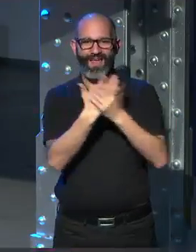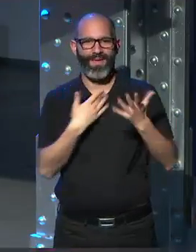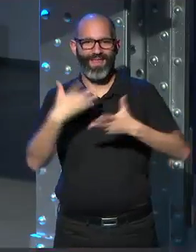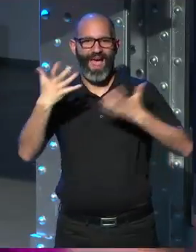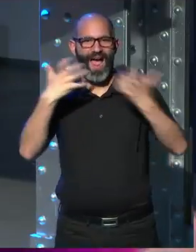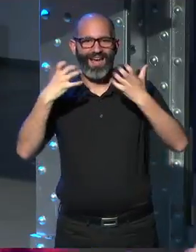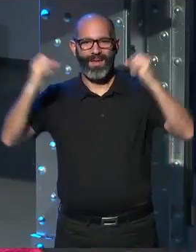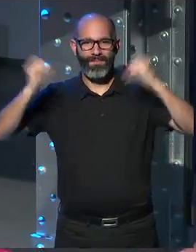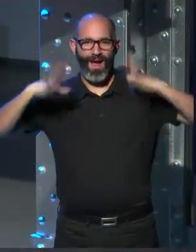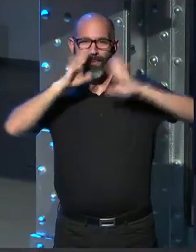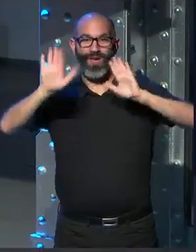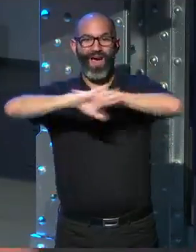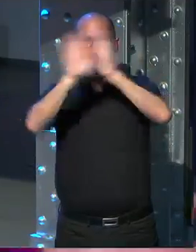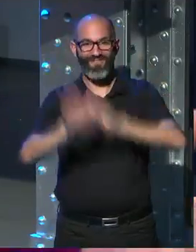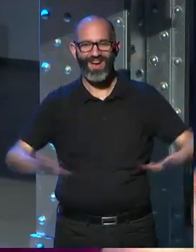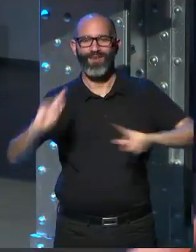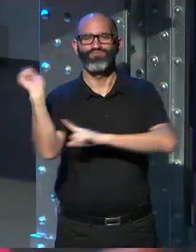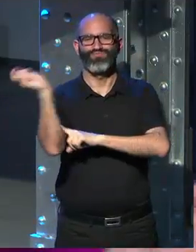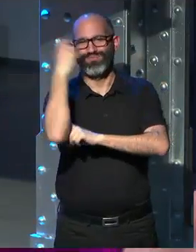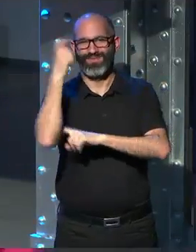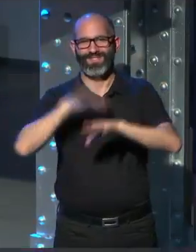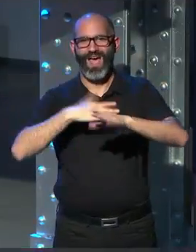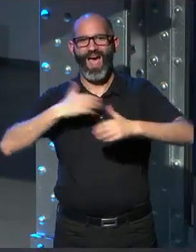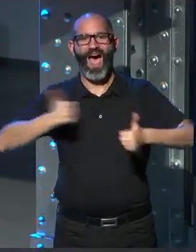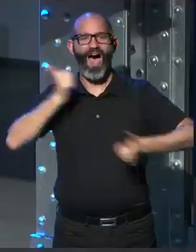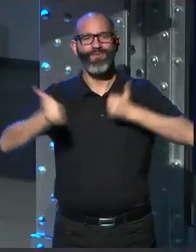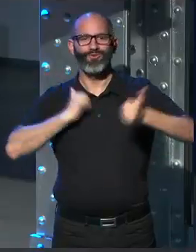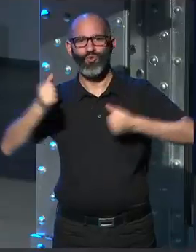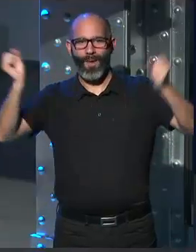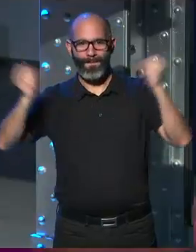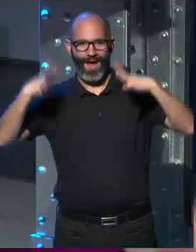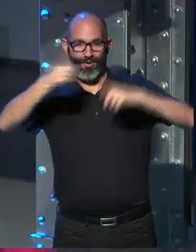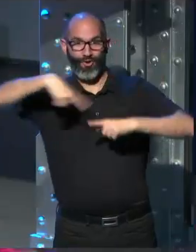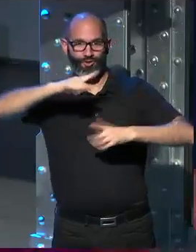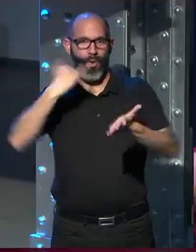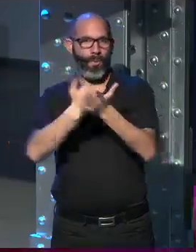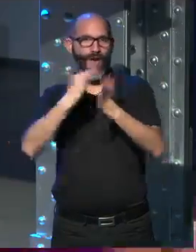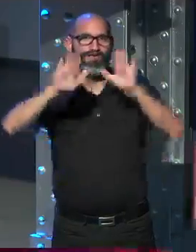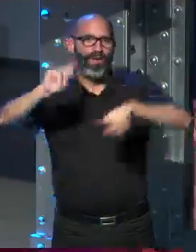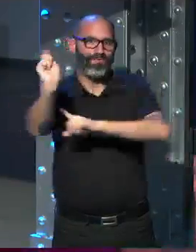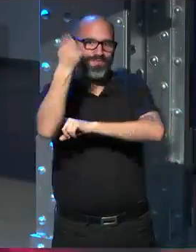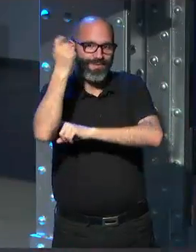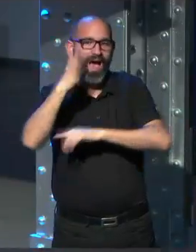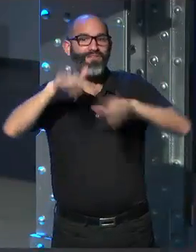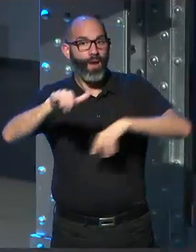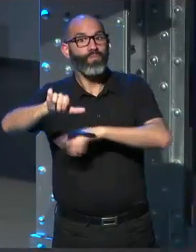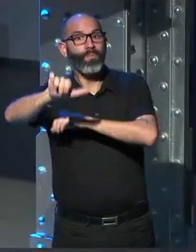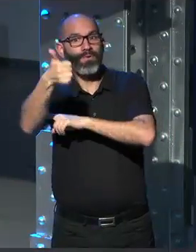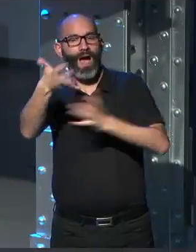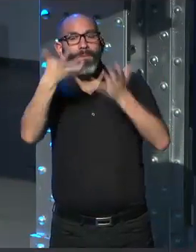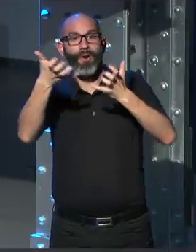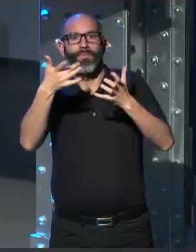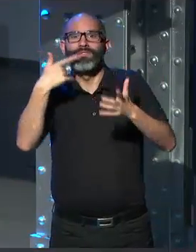fue la culminación de nuestra aventura mágica, y bueno, aprobamos por